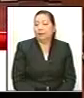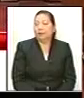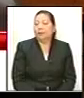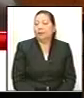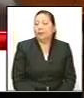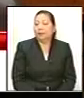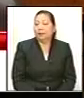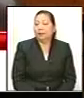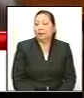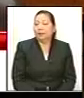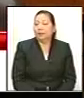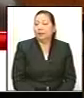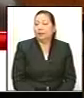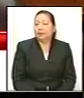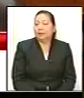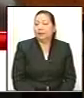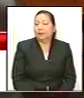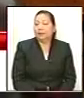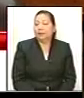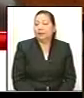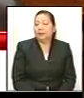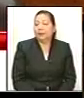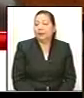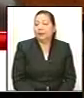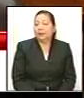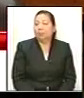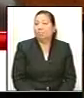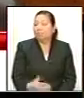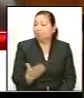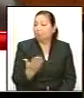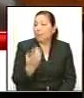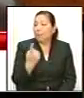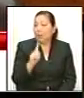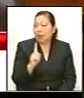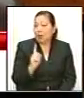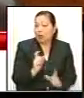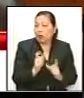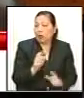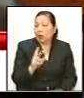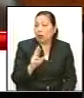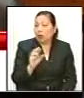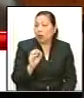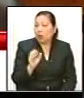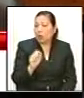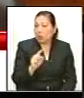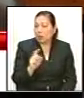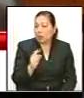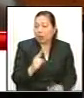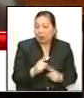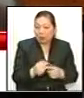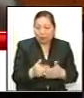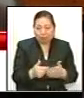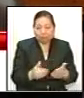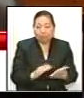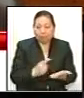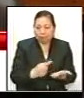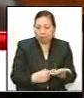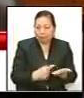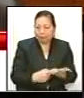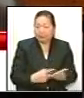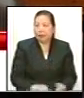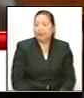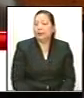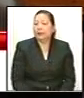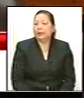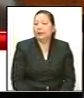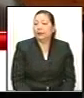Gracias, presidente. Solamente para redondear, mi pedido sería para que el congresista Rosas retire su cuestión previa si lo tiene en consideración